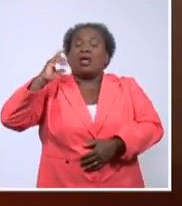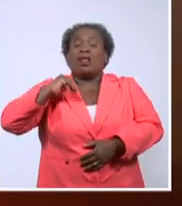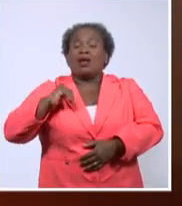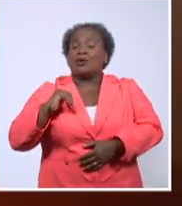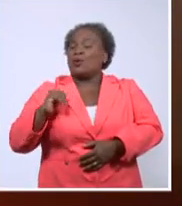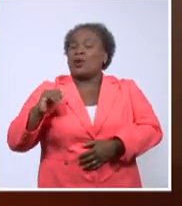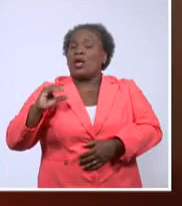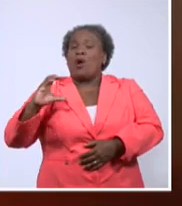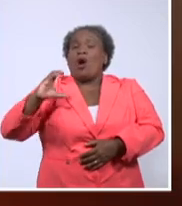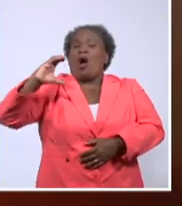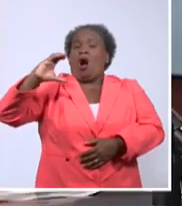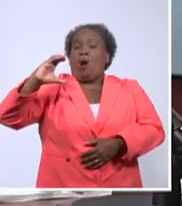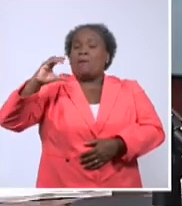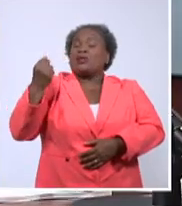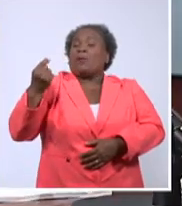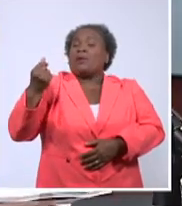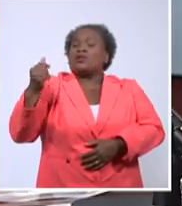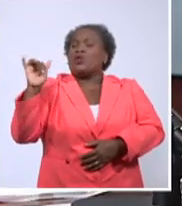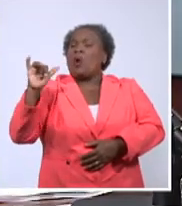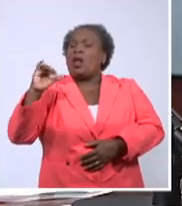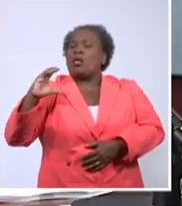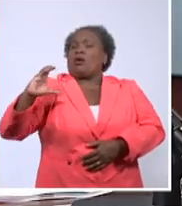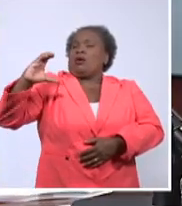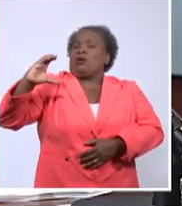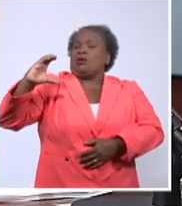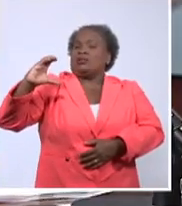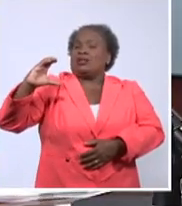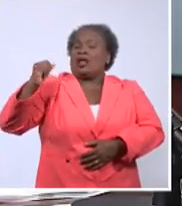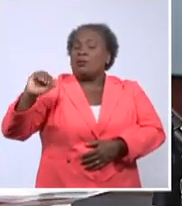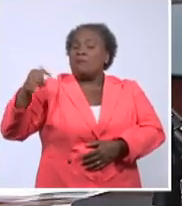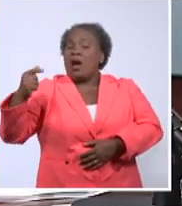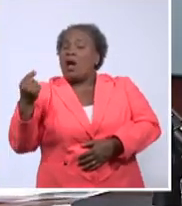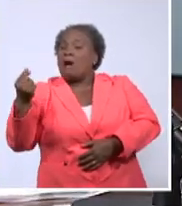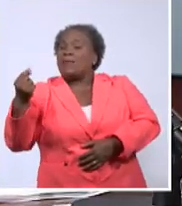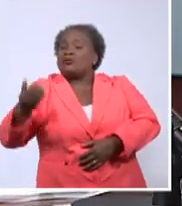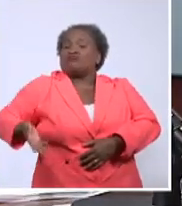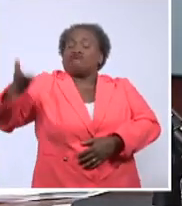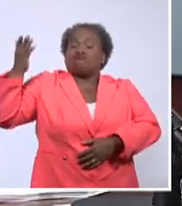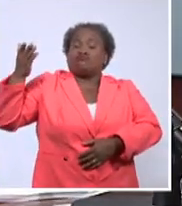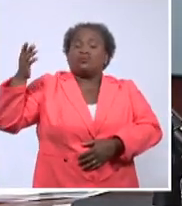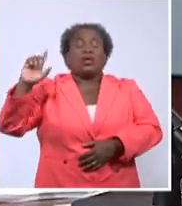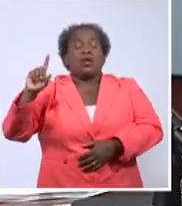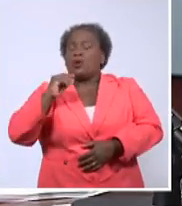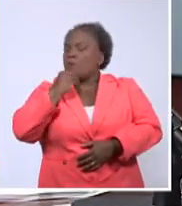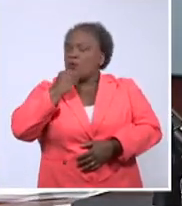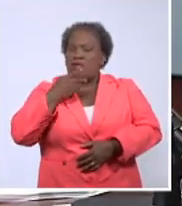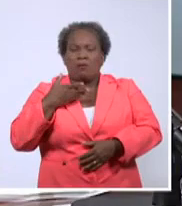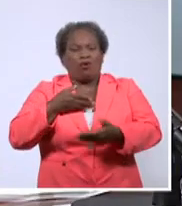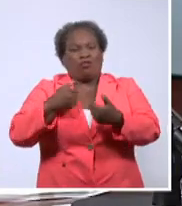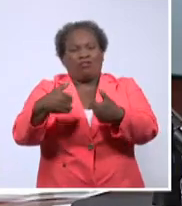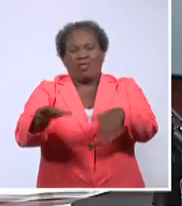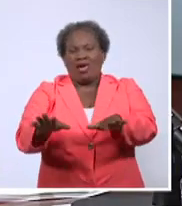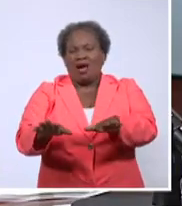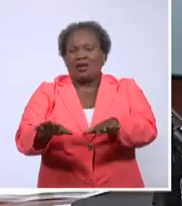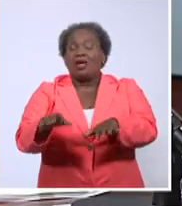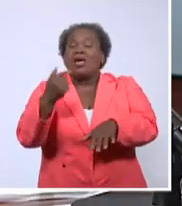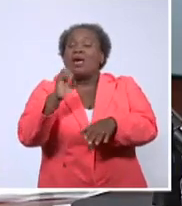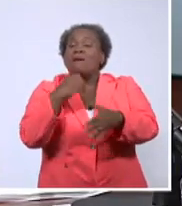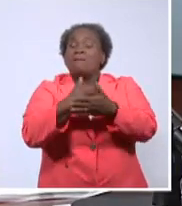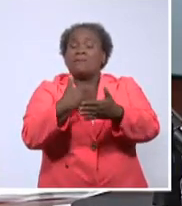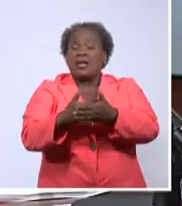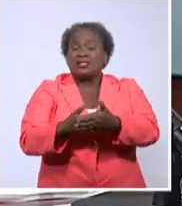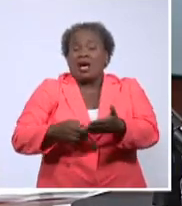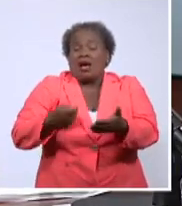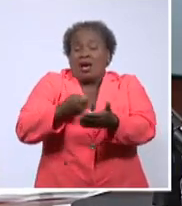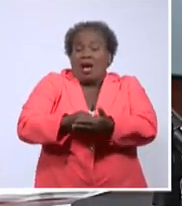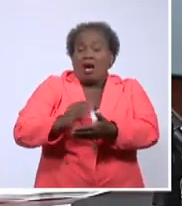un aumento de los precios. Nosotros no podemos permitir que una empresa nos ponga precios especulativos